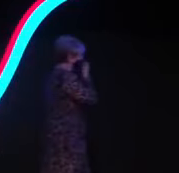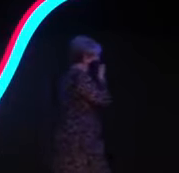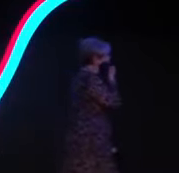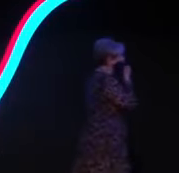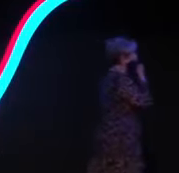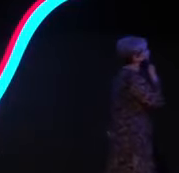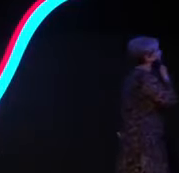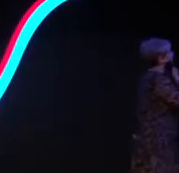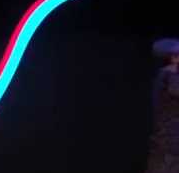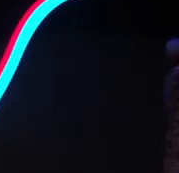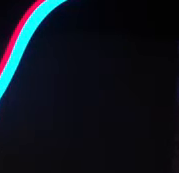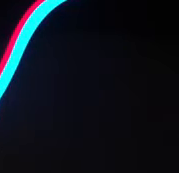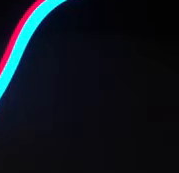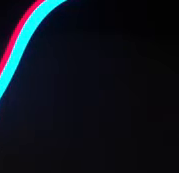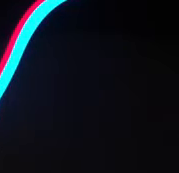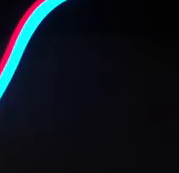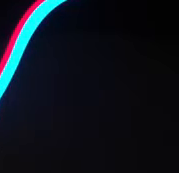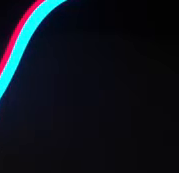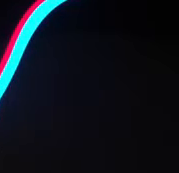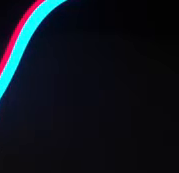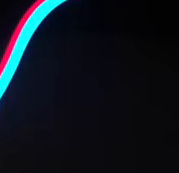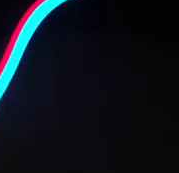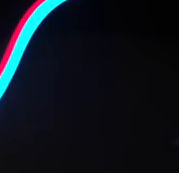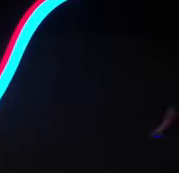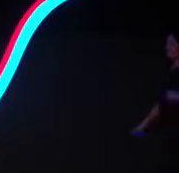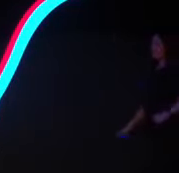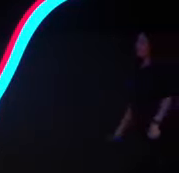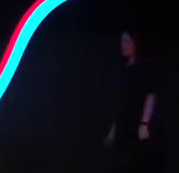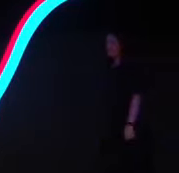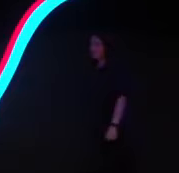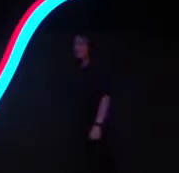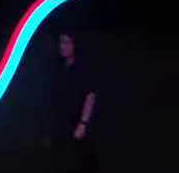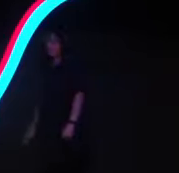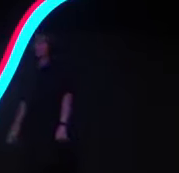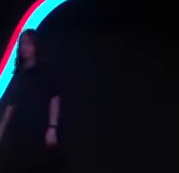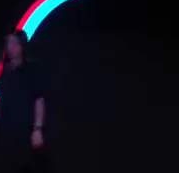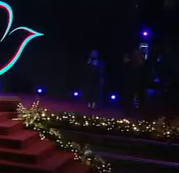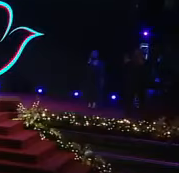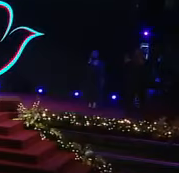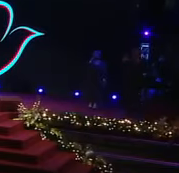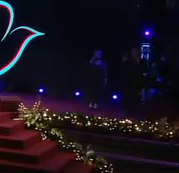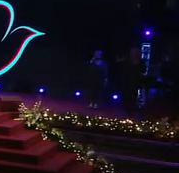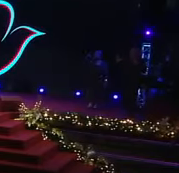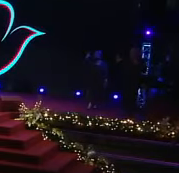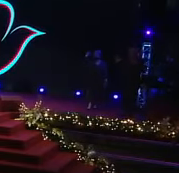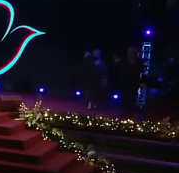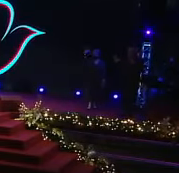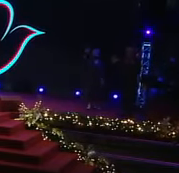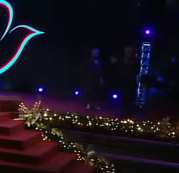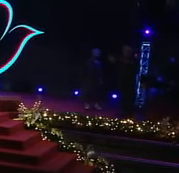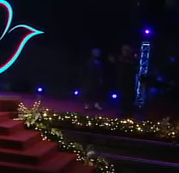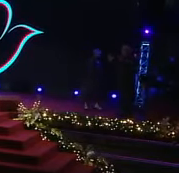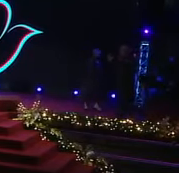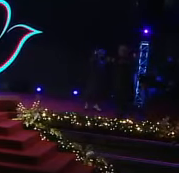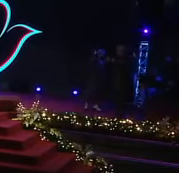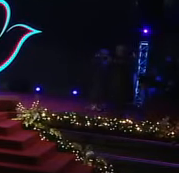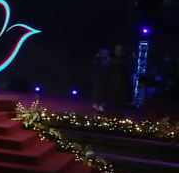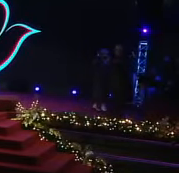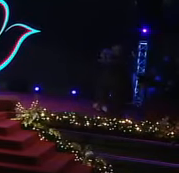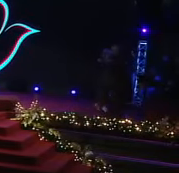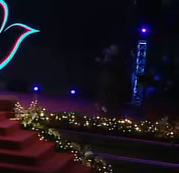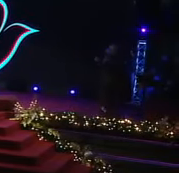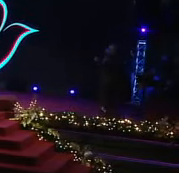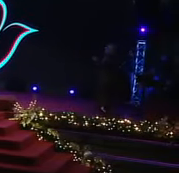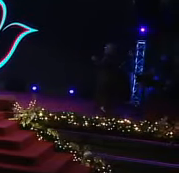de Jesús, prepárese para lanzar esa semilla, para sembrar esa semilla. No